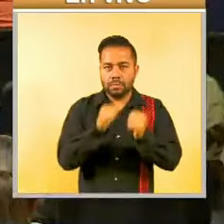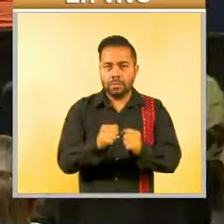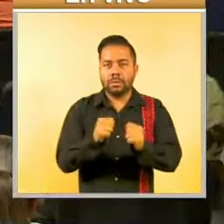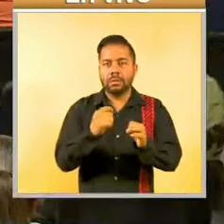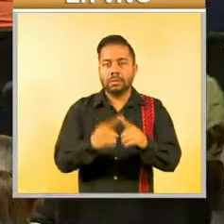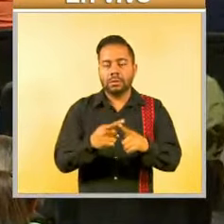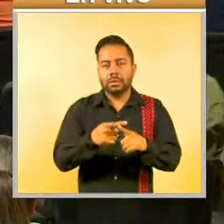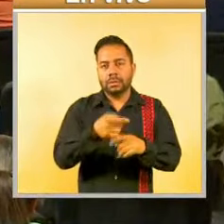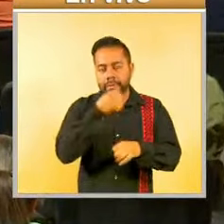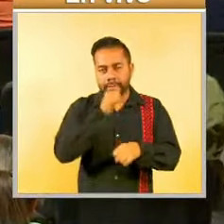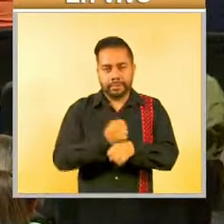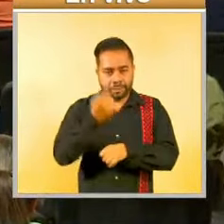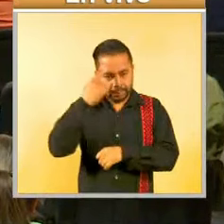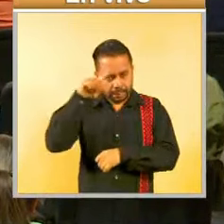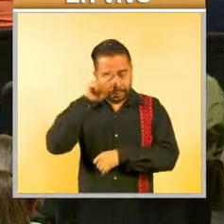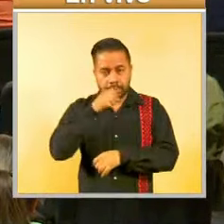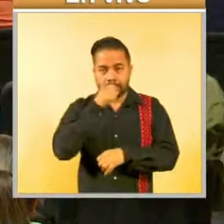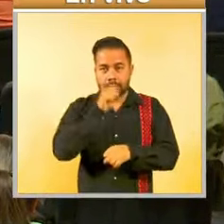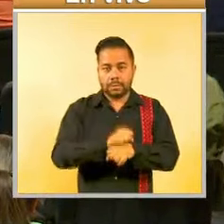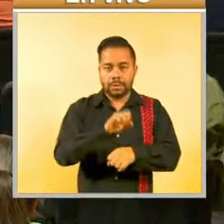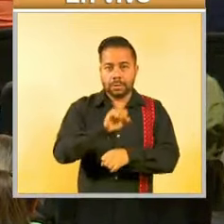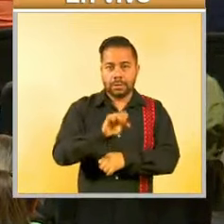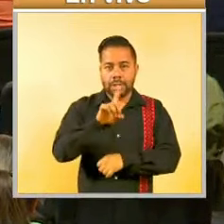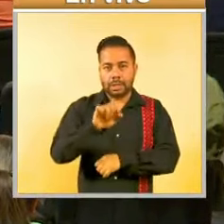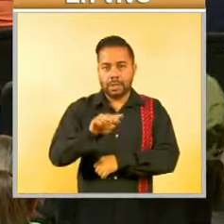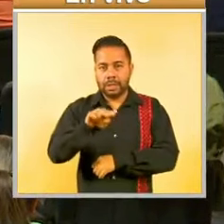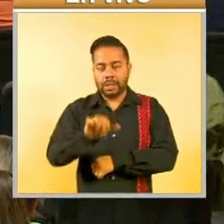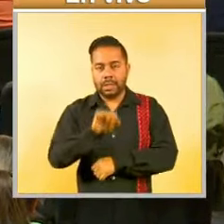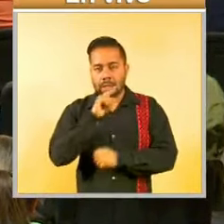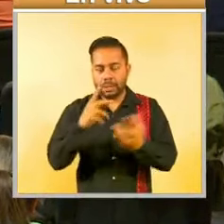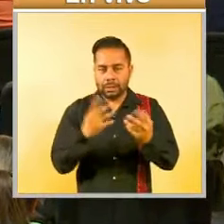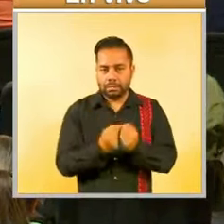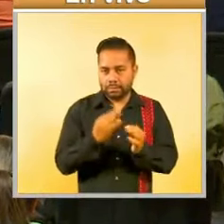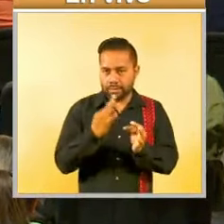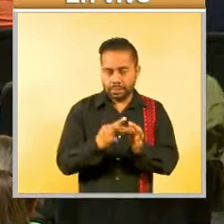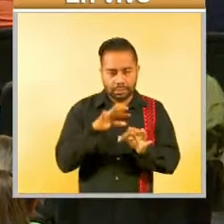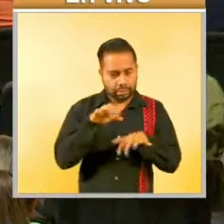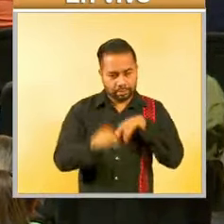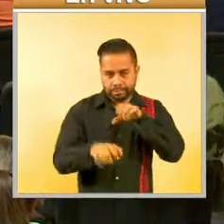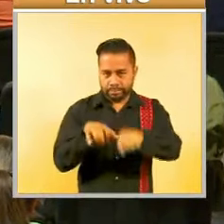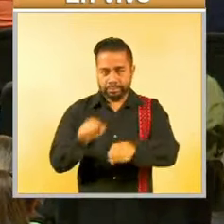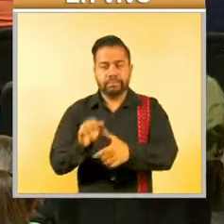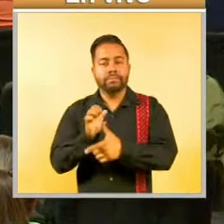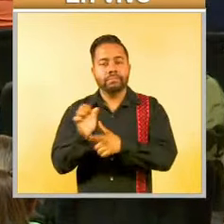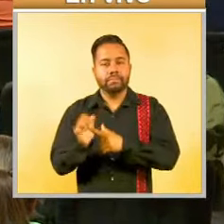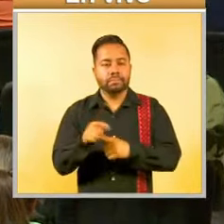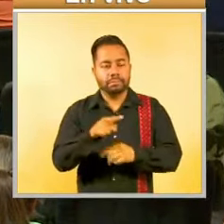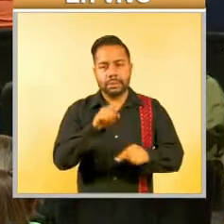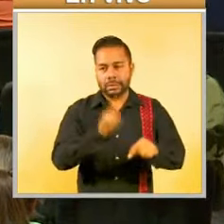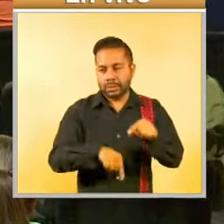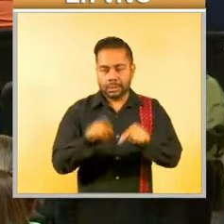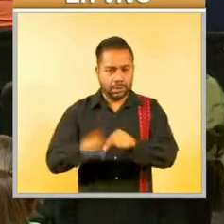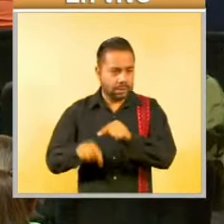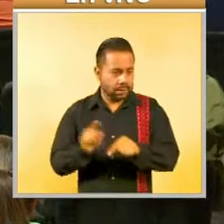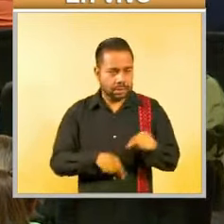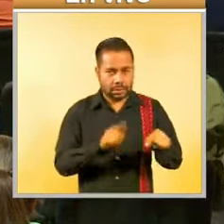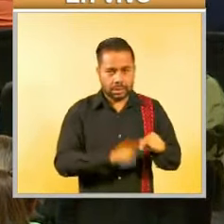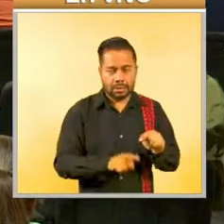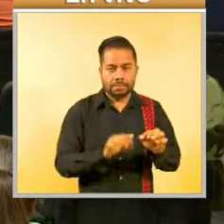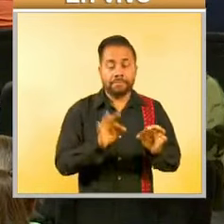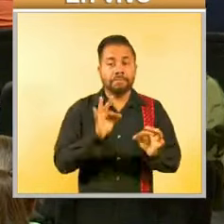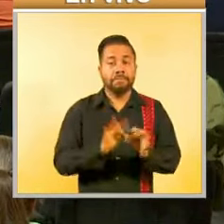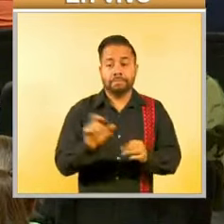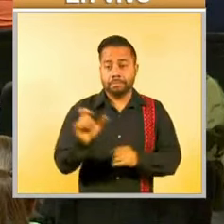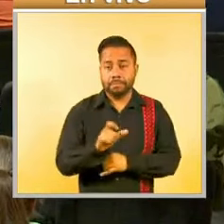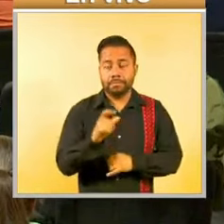la Secretaría de Marina la secretaría de defensa nacional con constantes también detenciones entonces vamos desmantelando